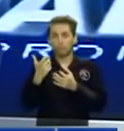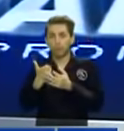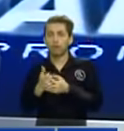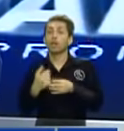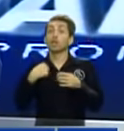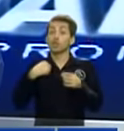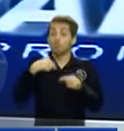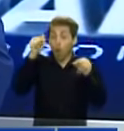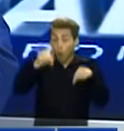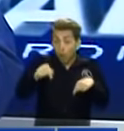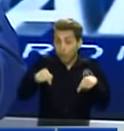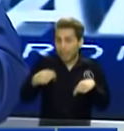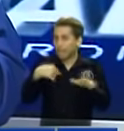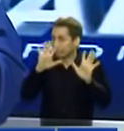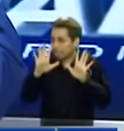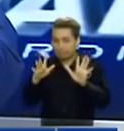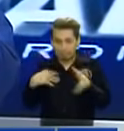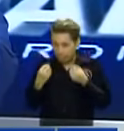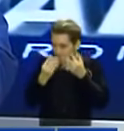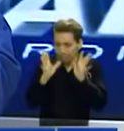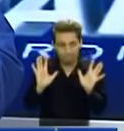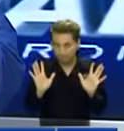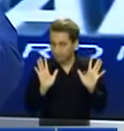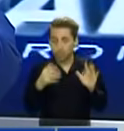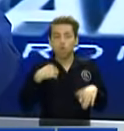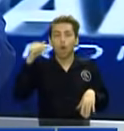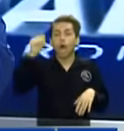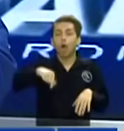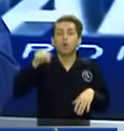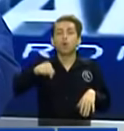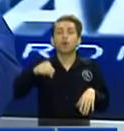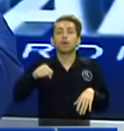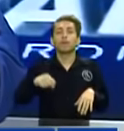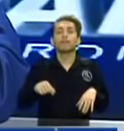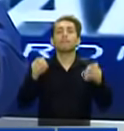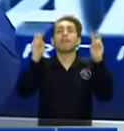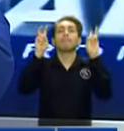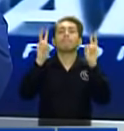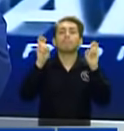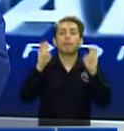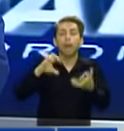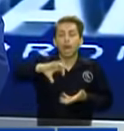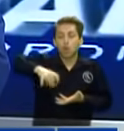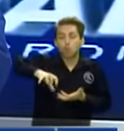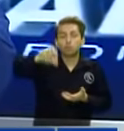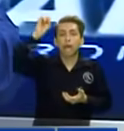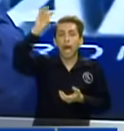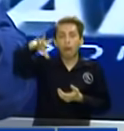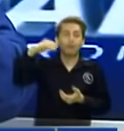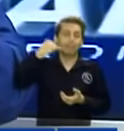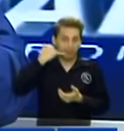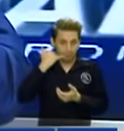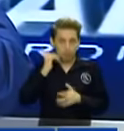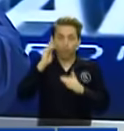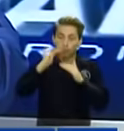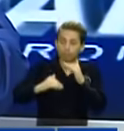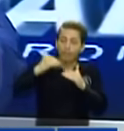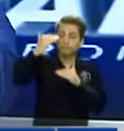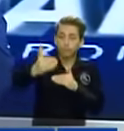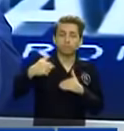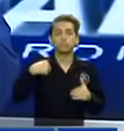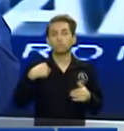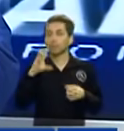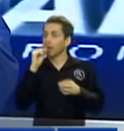en los servicios básicos. Vamos a entrar a hablar con las tarjetas de crédito y con los bancos para tener una política que nos eche la mano